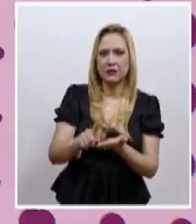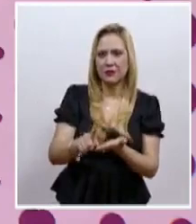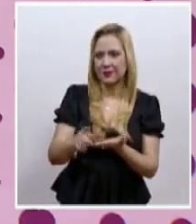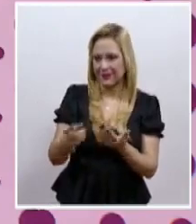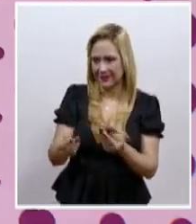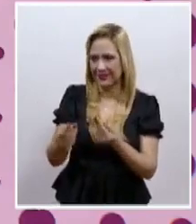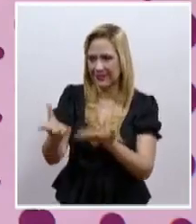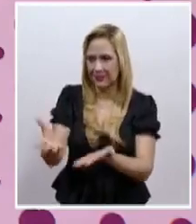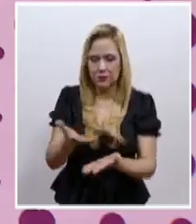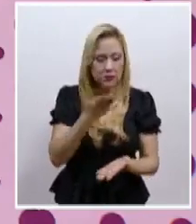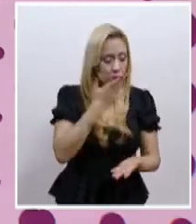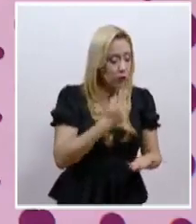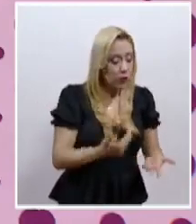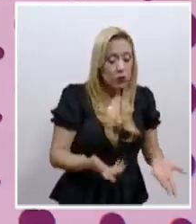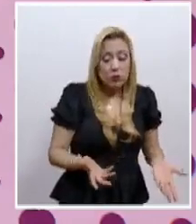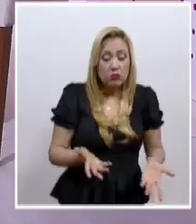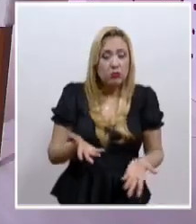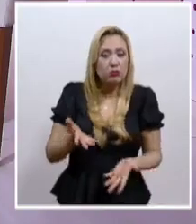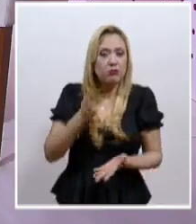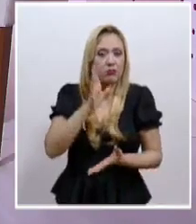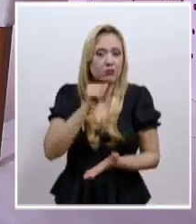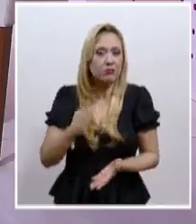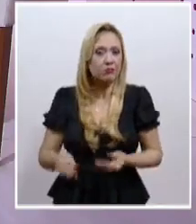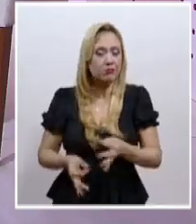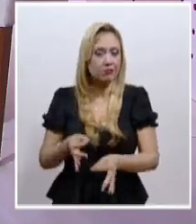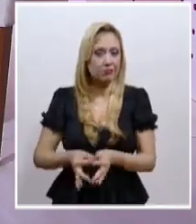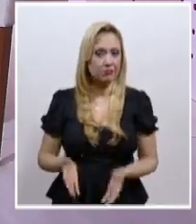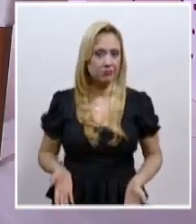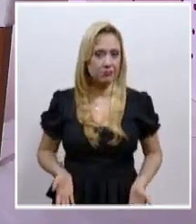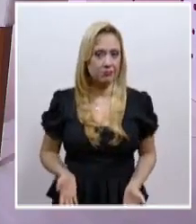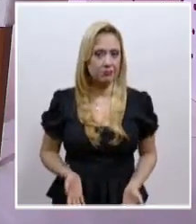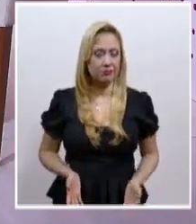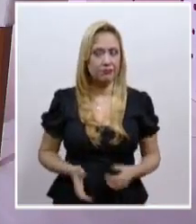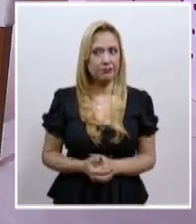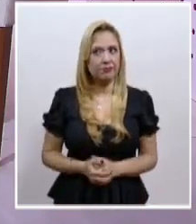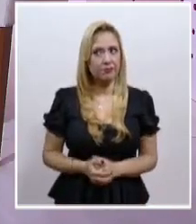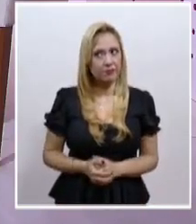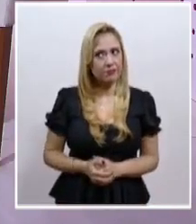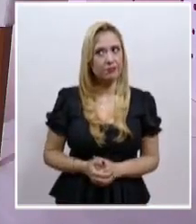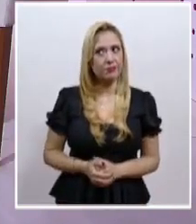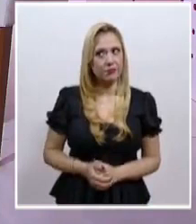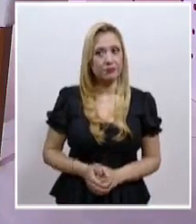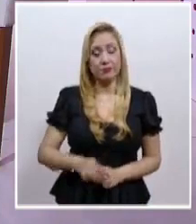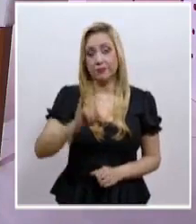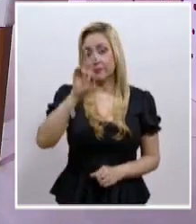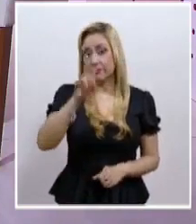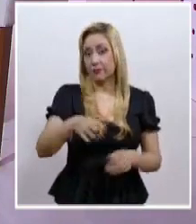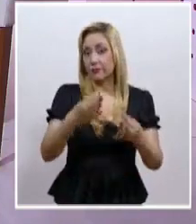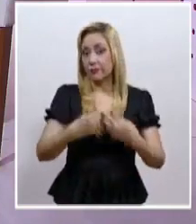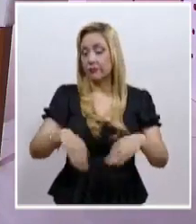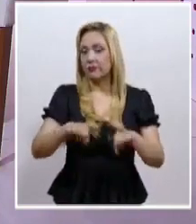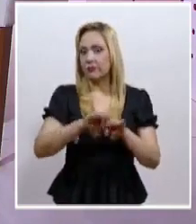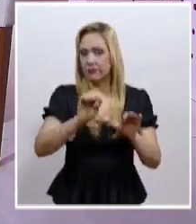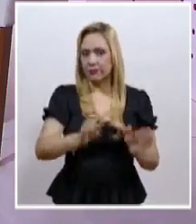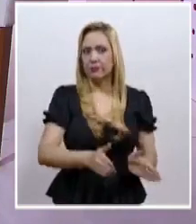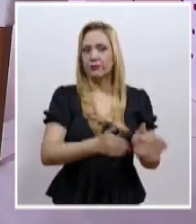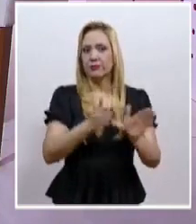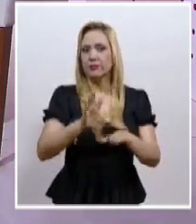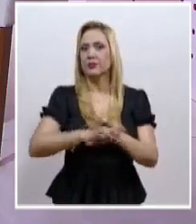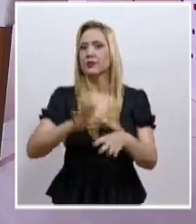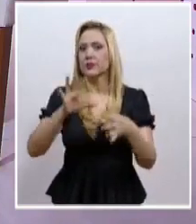recursos, difícilmente podríamos ver cumplidos, ¿no? Sin duda. Solemos olvidar este tema, pero es fundamental y sobre eso seguiremos